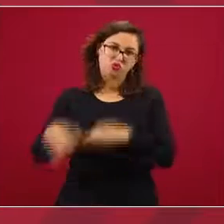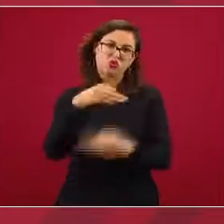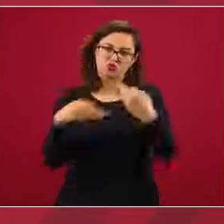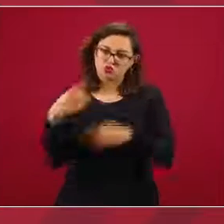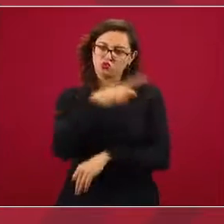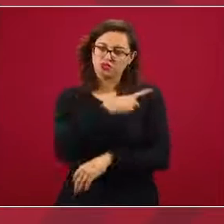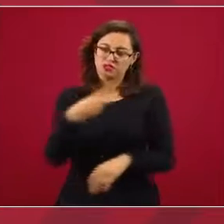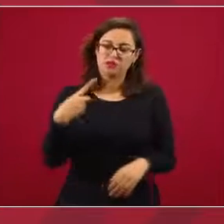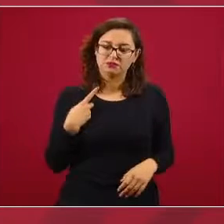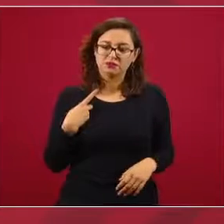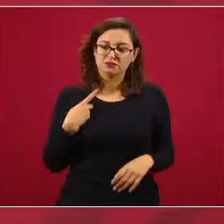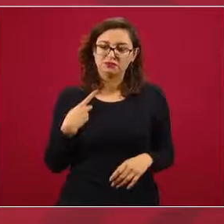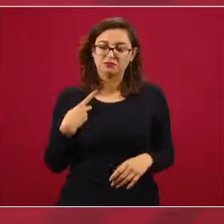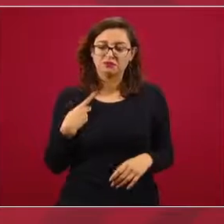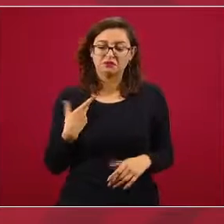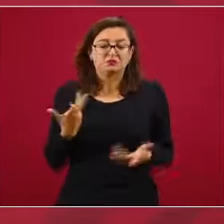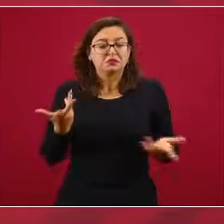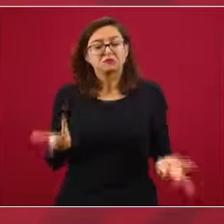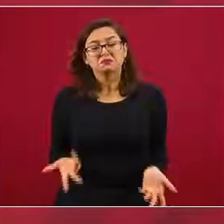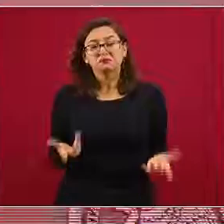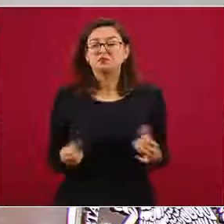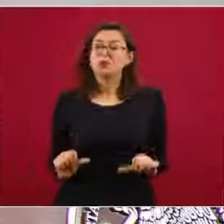la ley, que no haya impunidad,